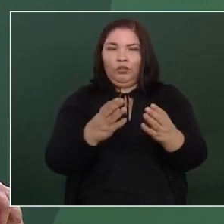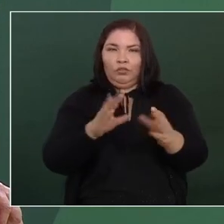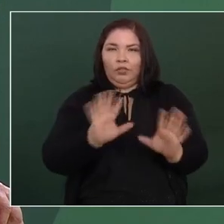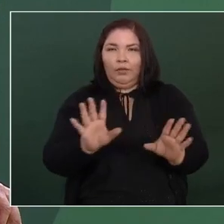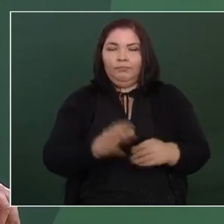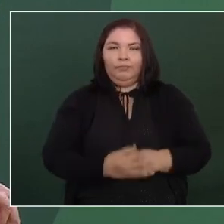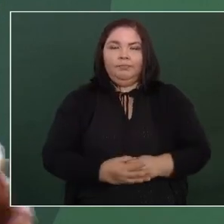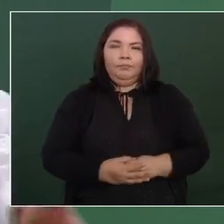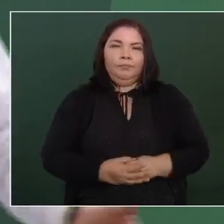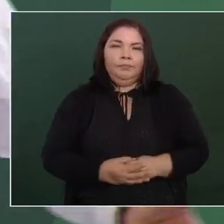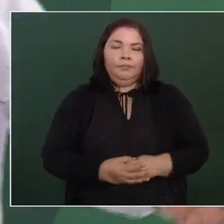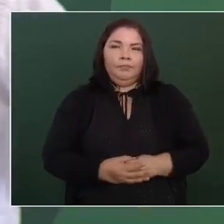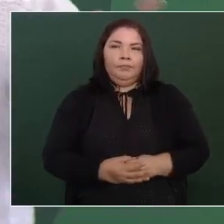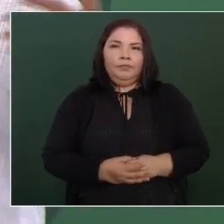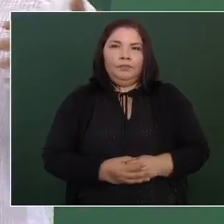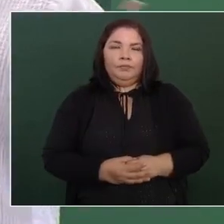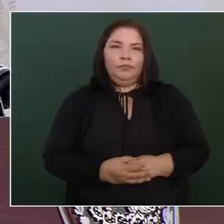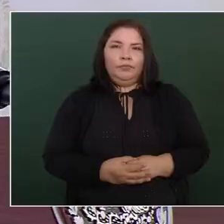y